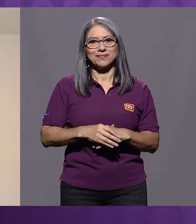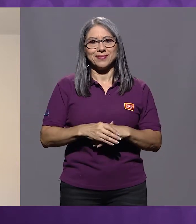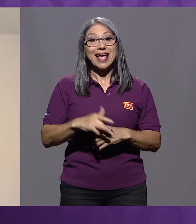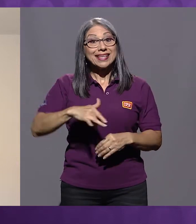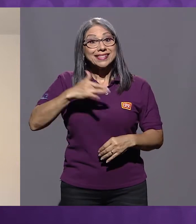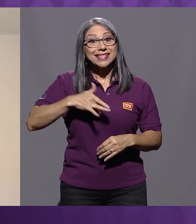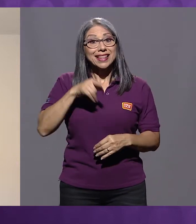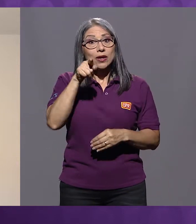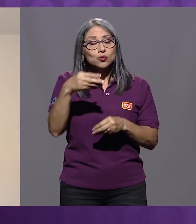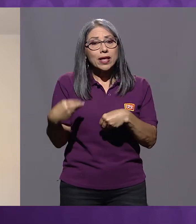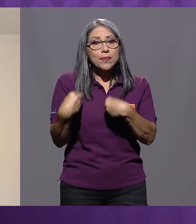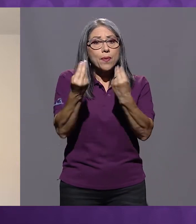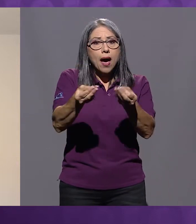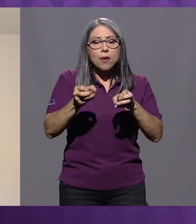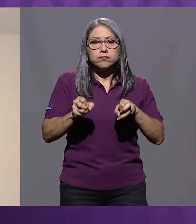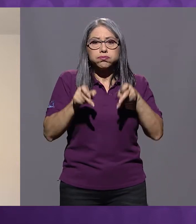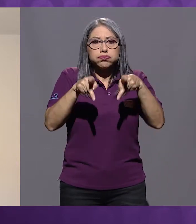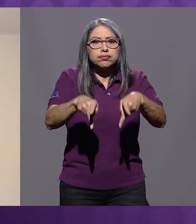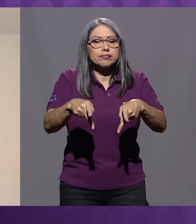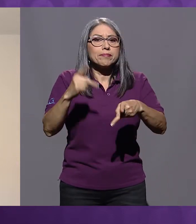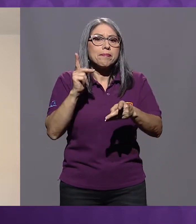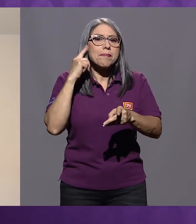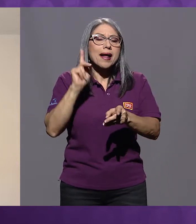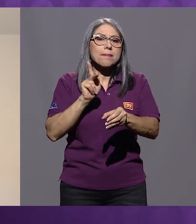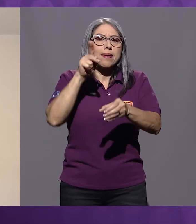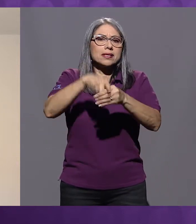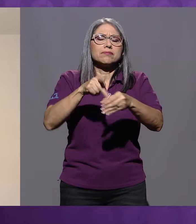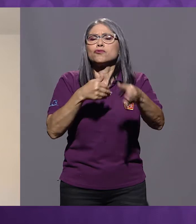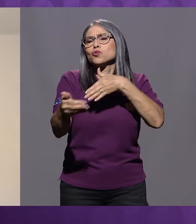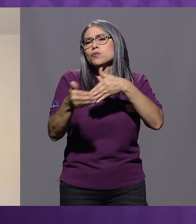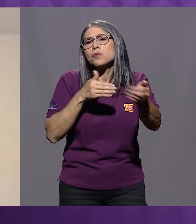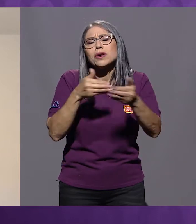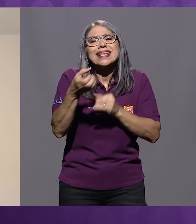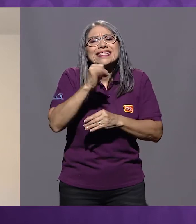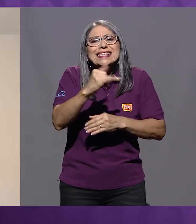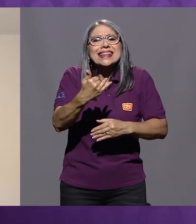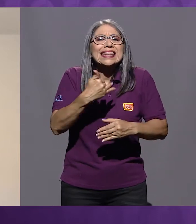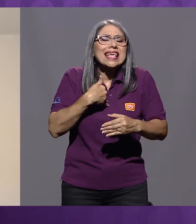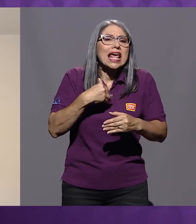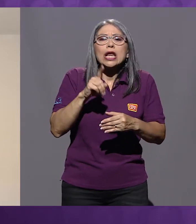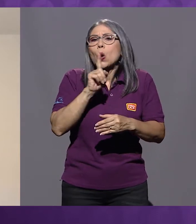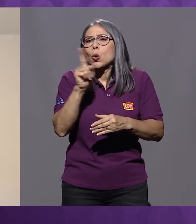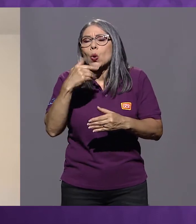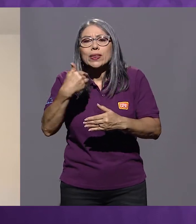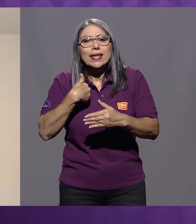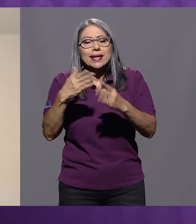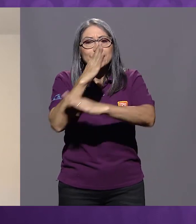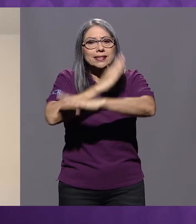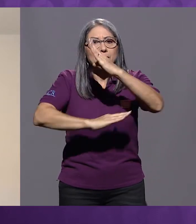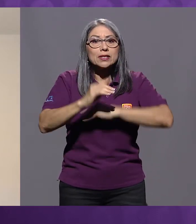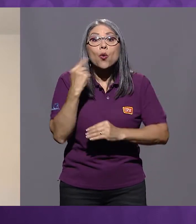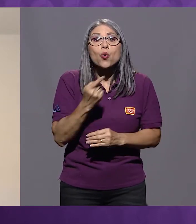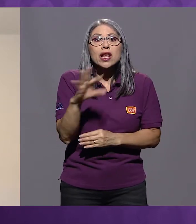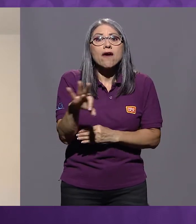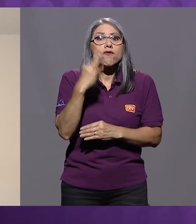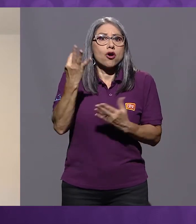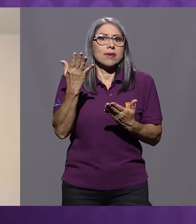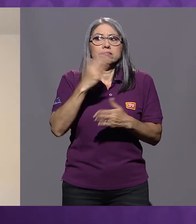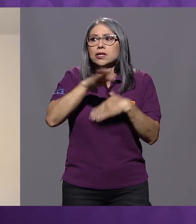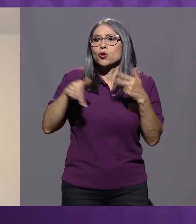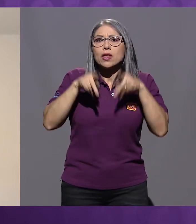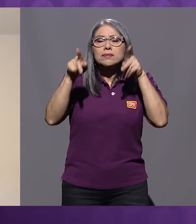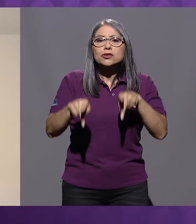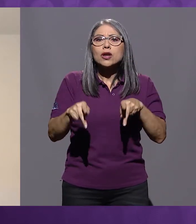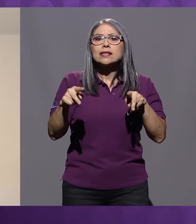una oportunidad para participar también, más allá de que tenga una discapacidad o no. Y la única manera de lograrlo es si todos nos miramos como que